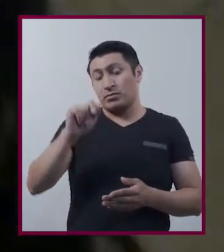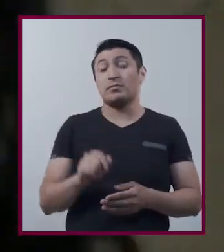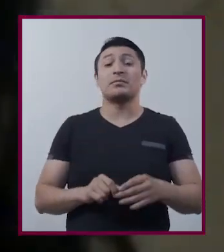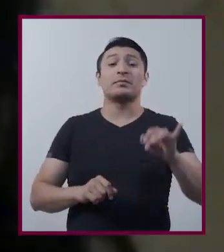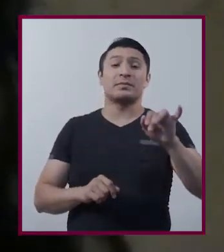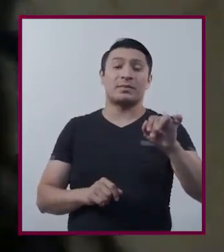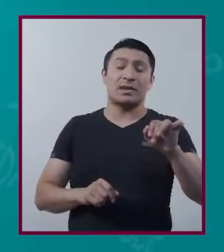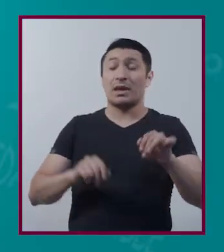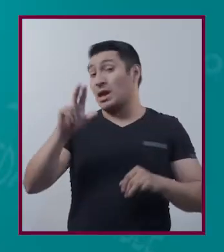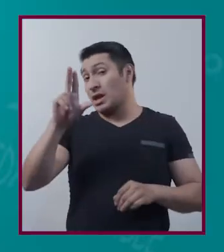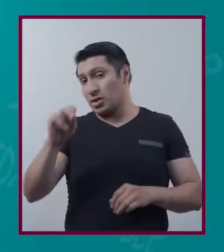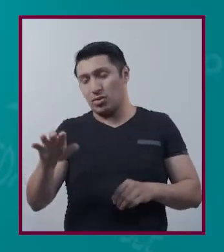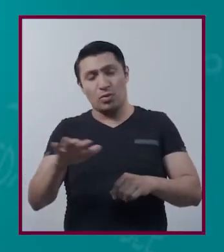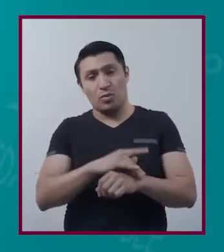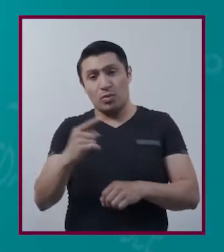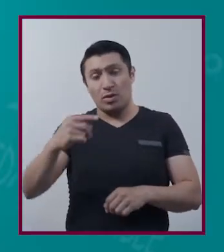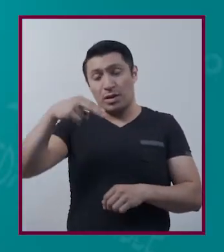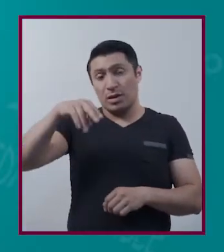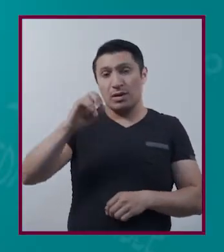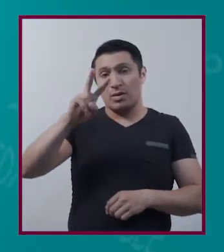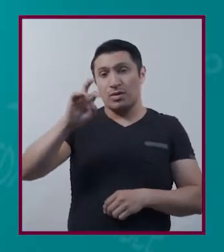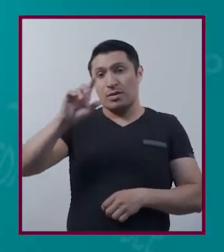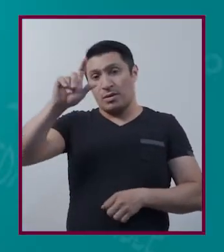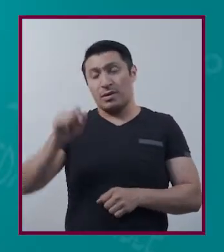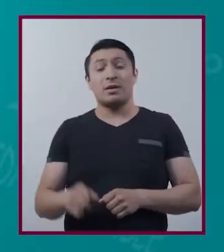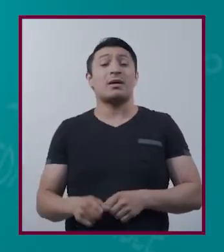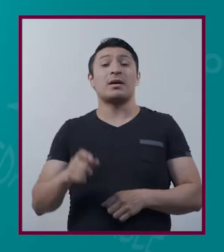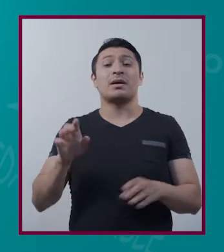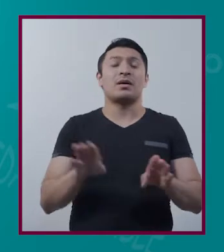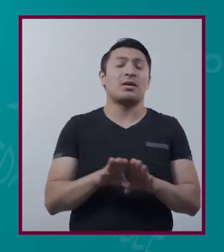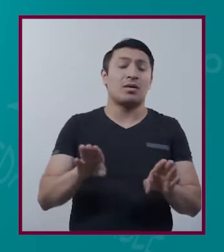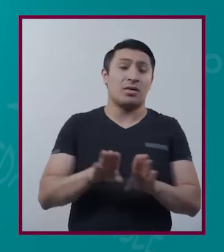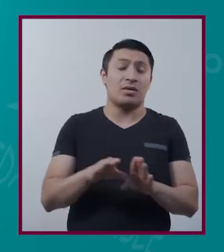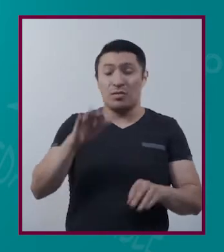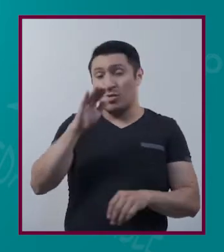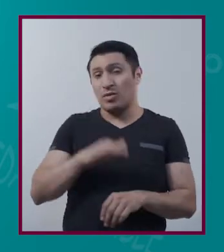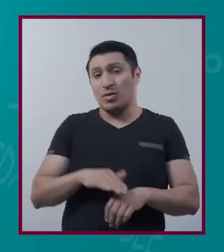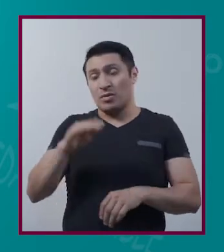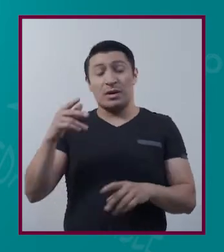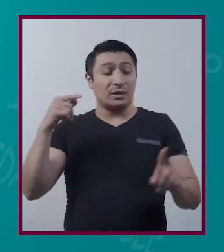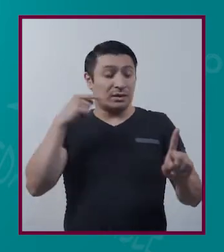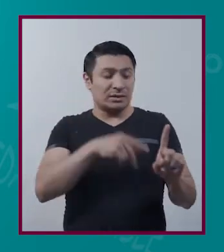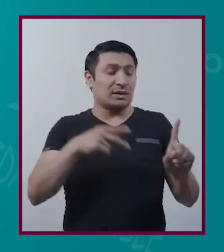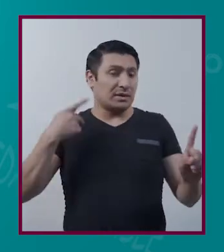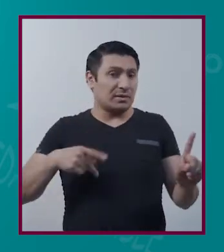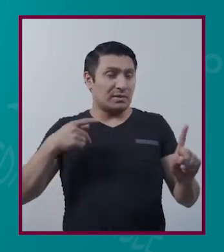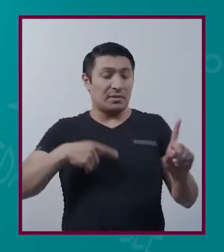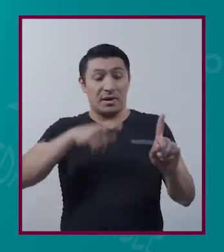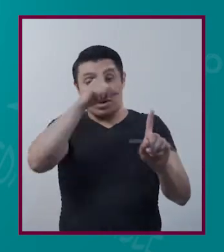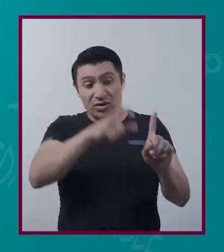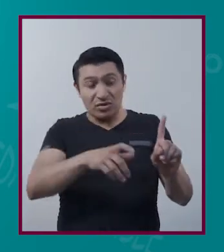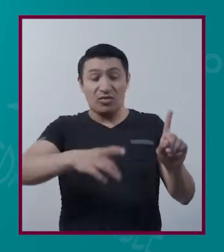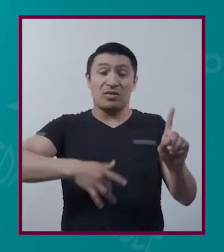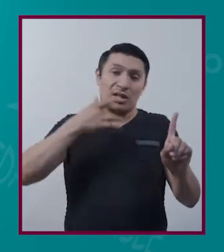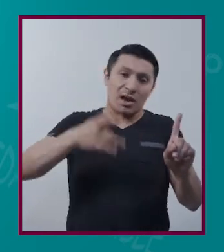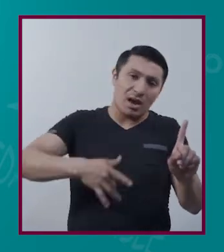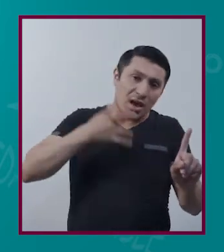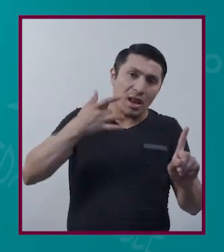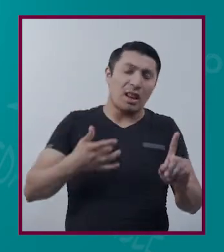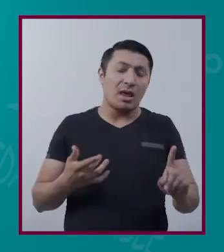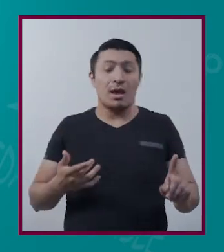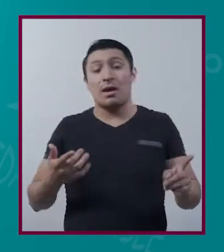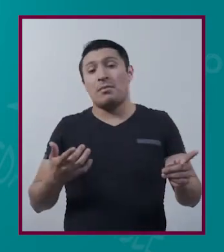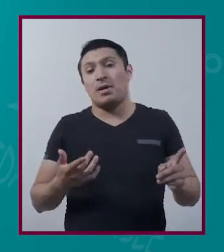Sí. No, porque la novela apela más a la persona, a